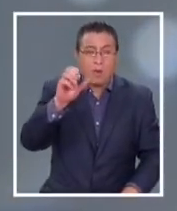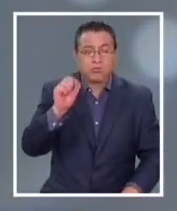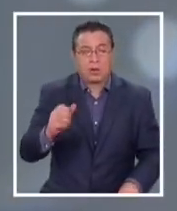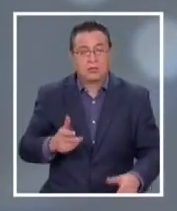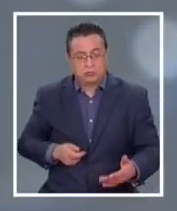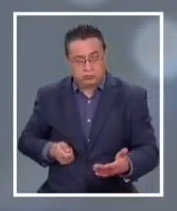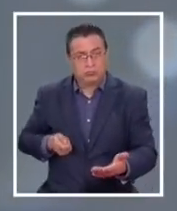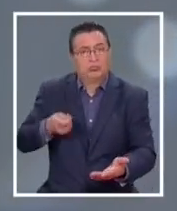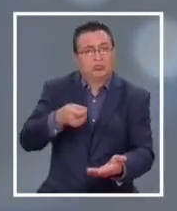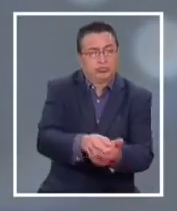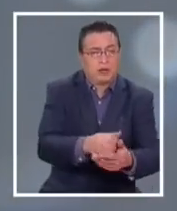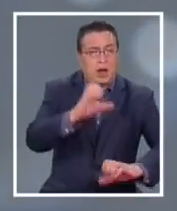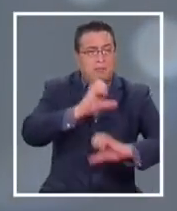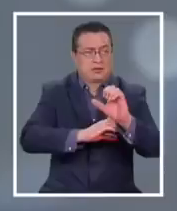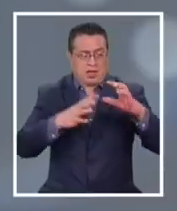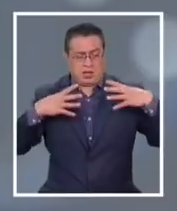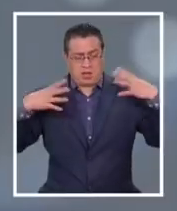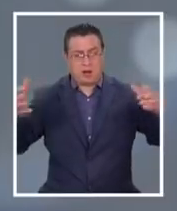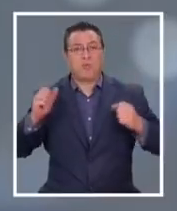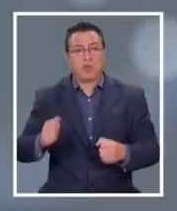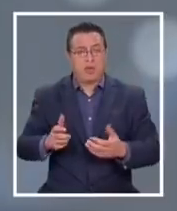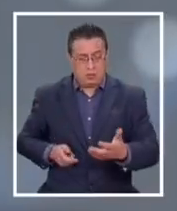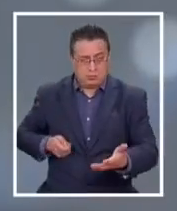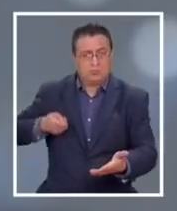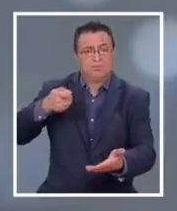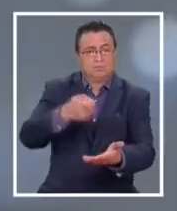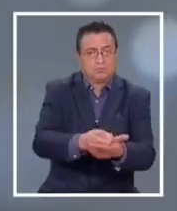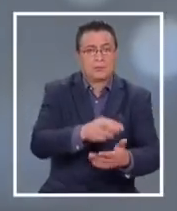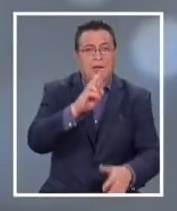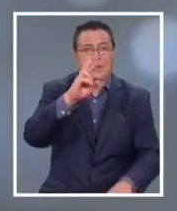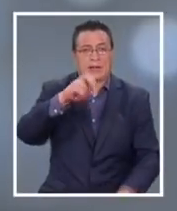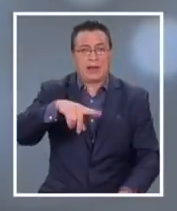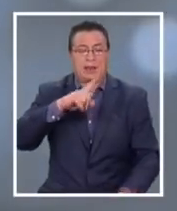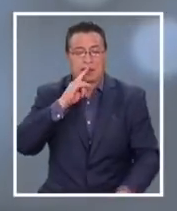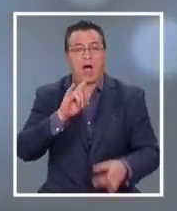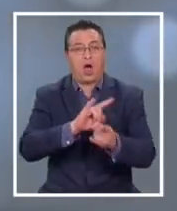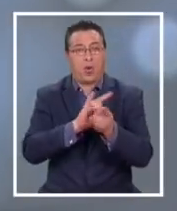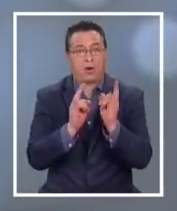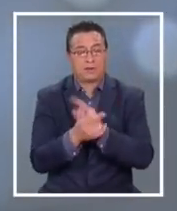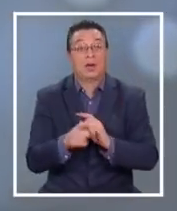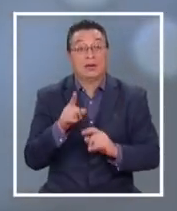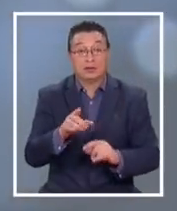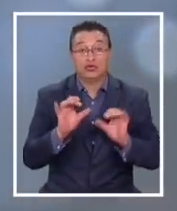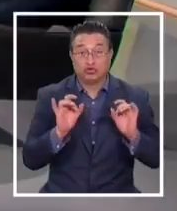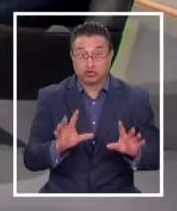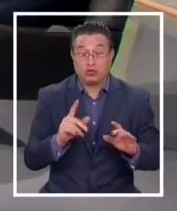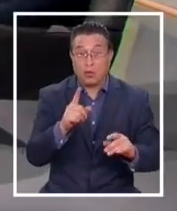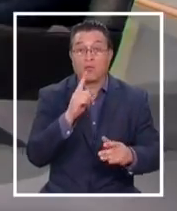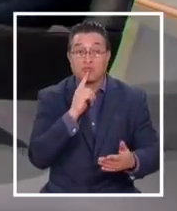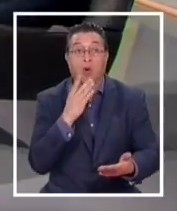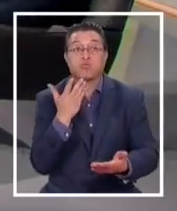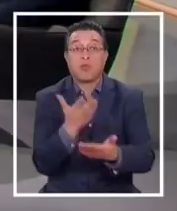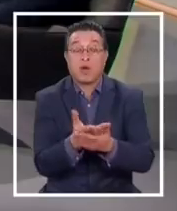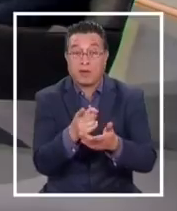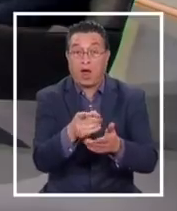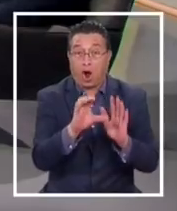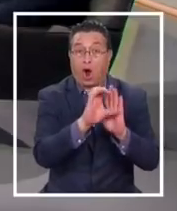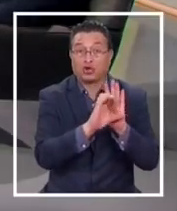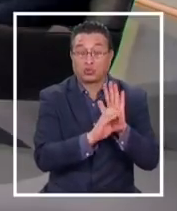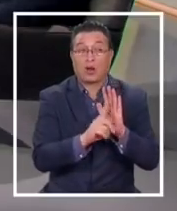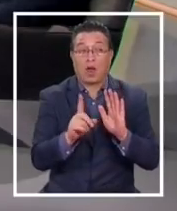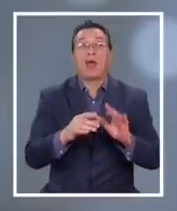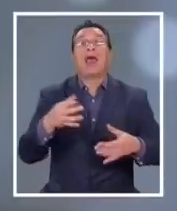las grandes empresas para ayudar a financiar una renta universal de emergencia. ¿Eso es constitucional que ustedes propongan eso? Bueno, el